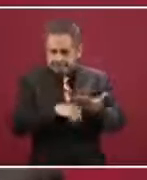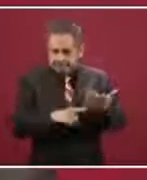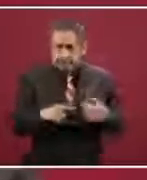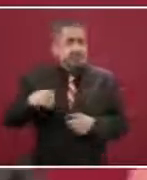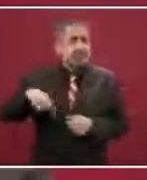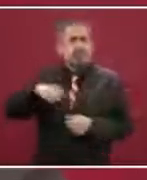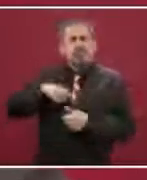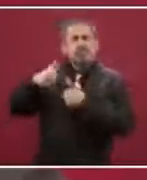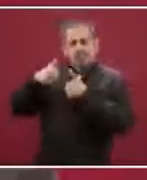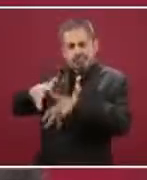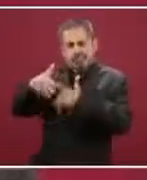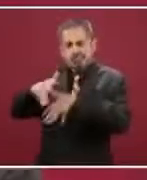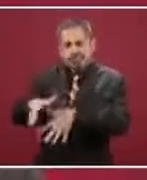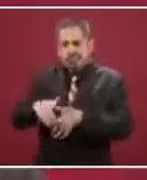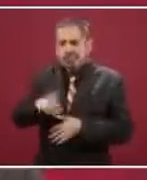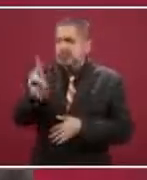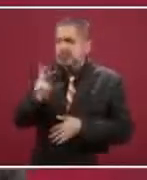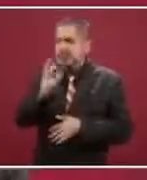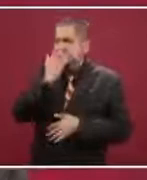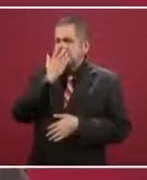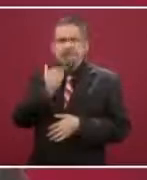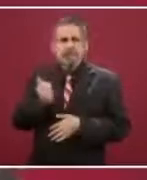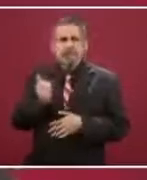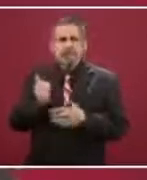Y decidimos